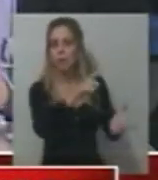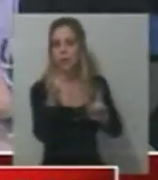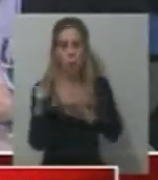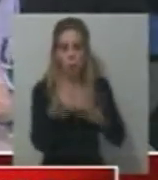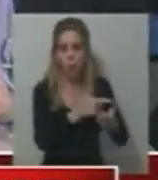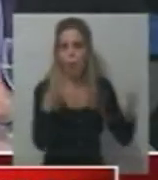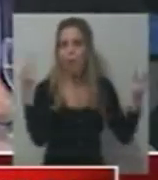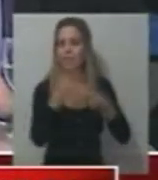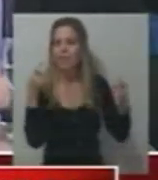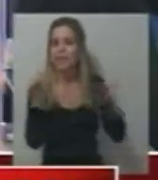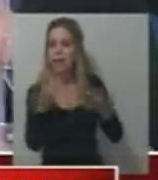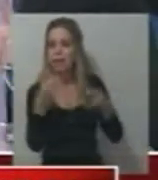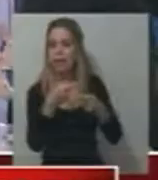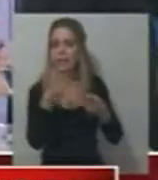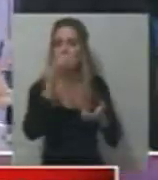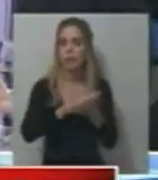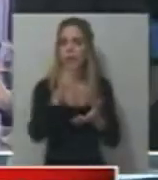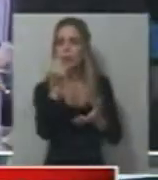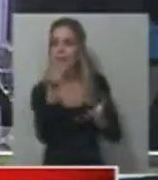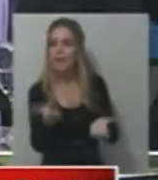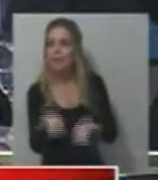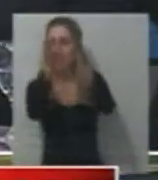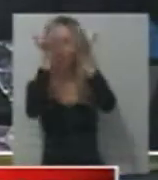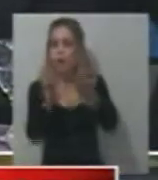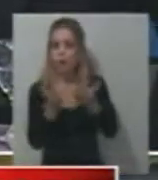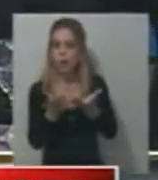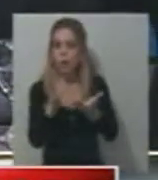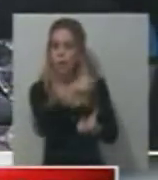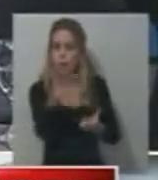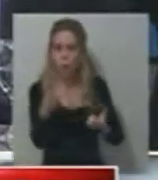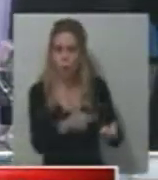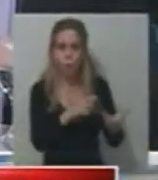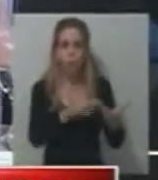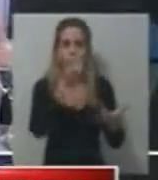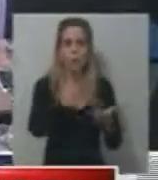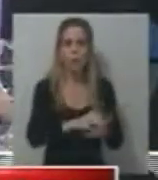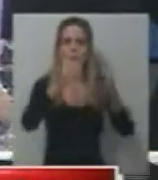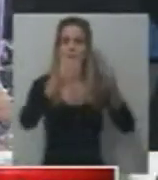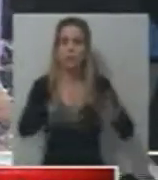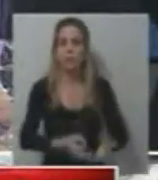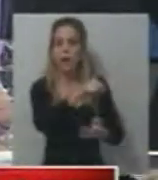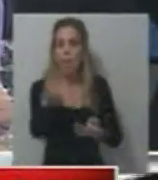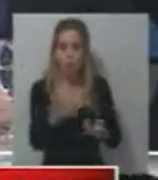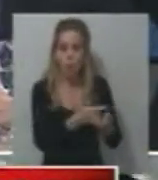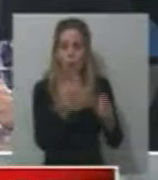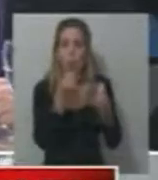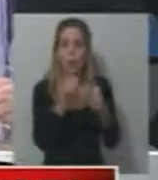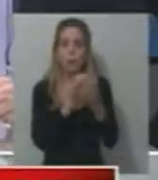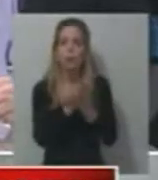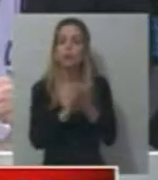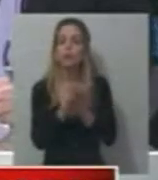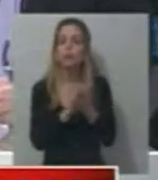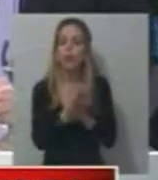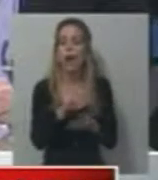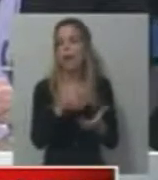debatió cómo combatir la inflación, no se debatió, más allá del tema cámara de seguridad, etcétera, etcétera, cómo combatir la inseguridad con temas de fondo, con